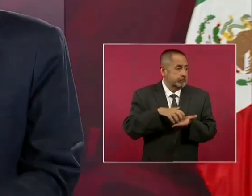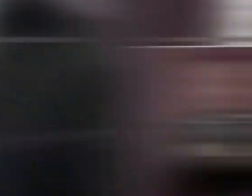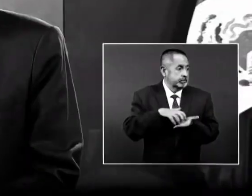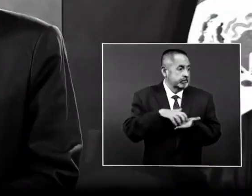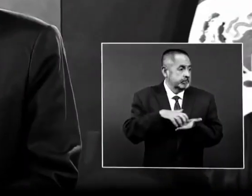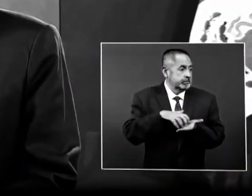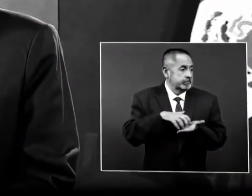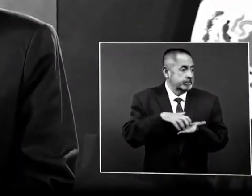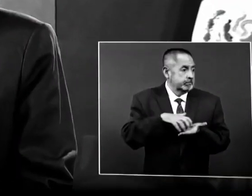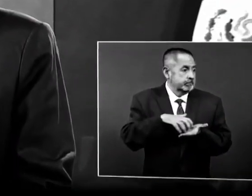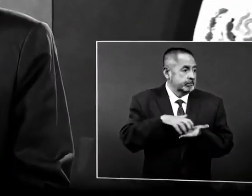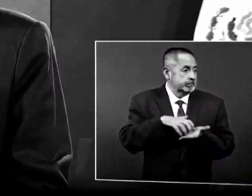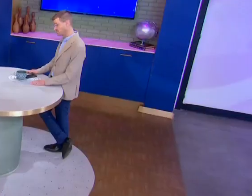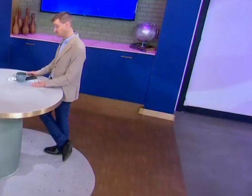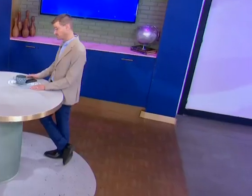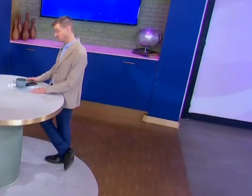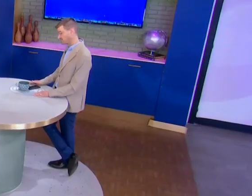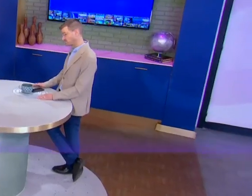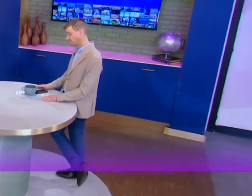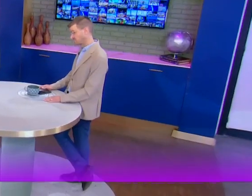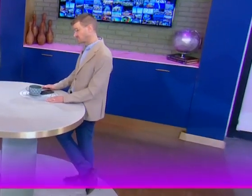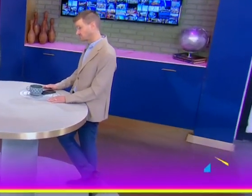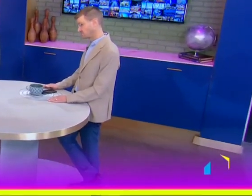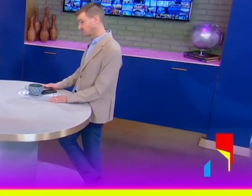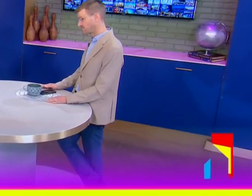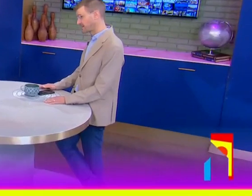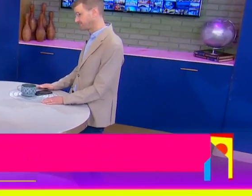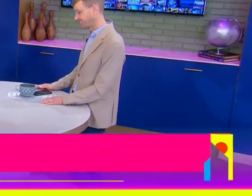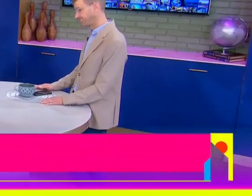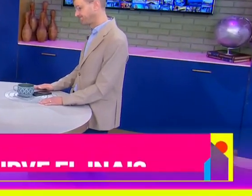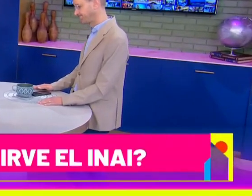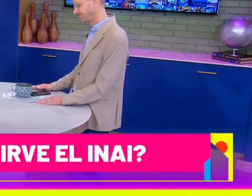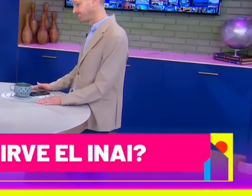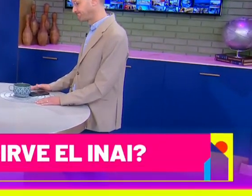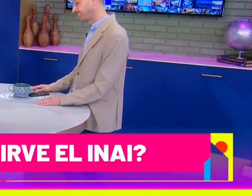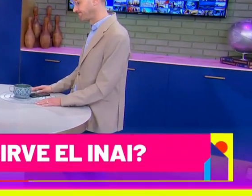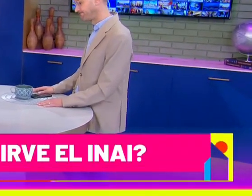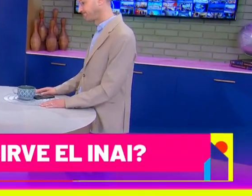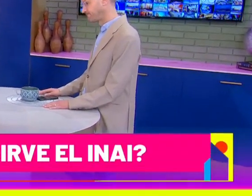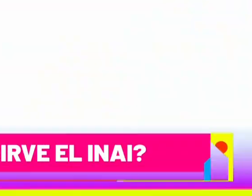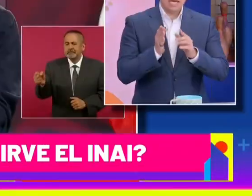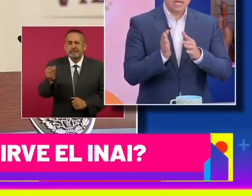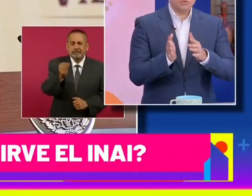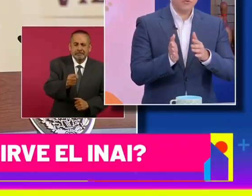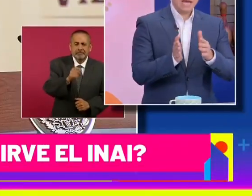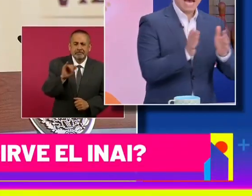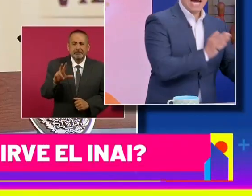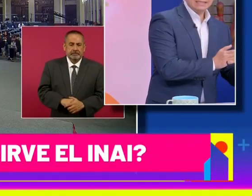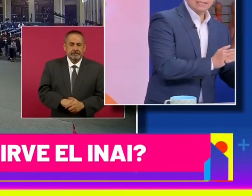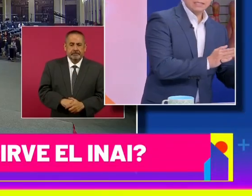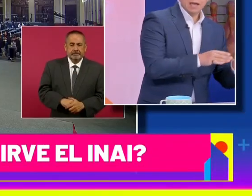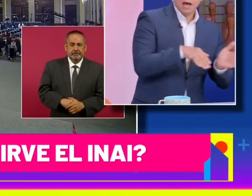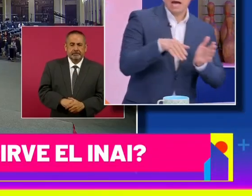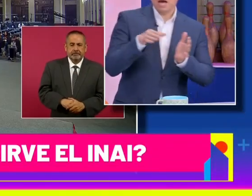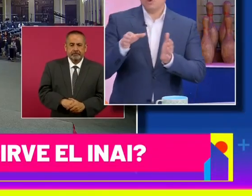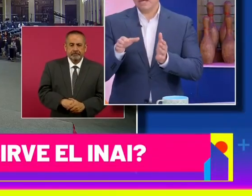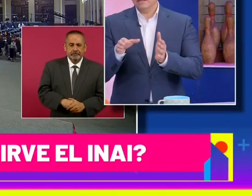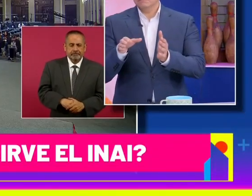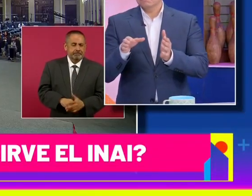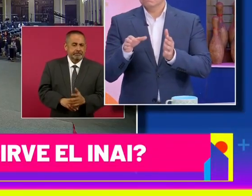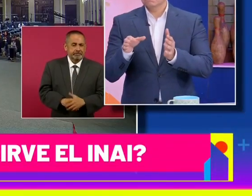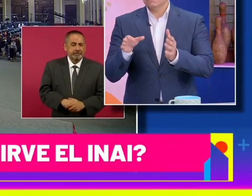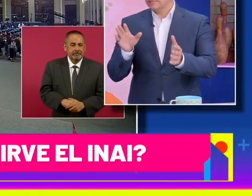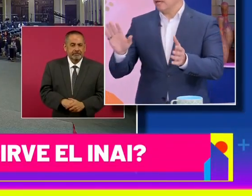1,000 millones. Ahí les va. La estafa maestra, la Casa Blanca, Segalmex. Eso fue antes.